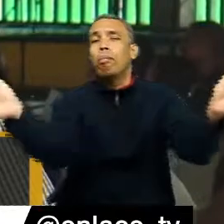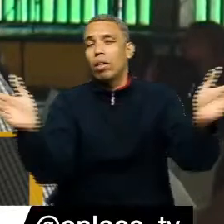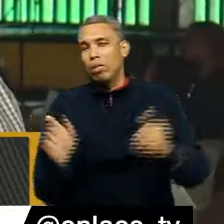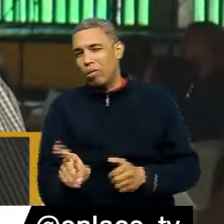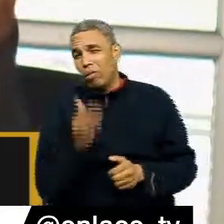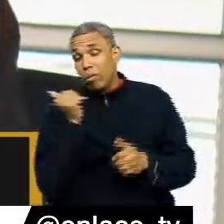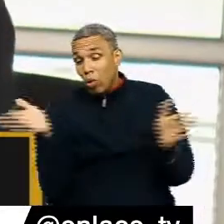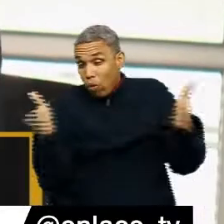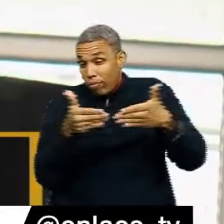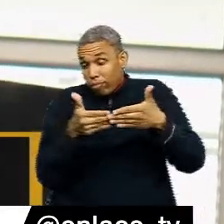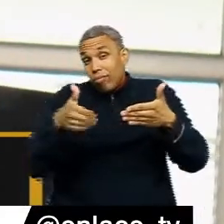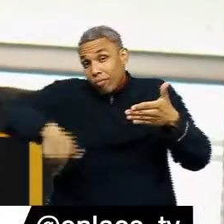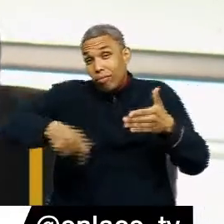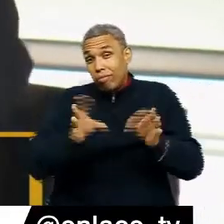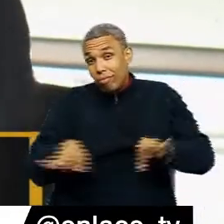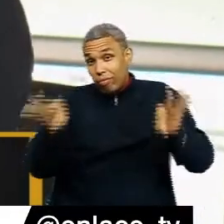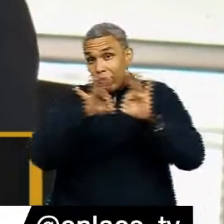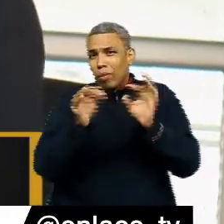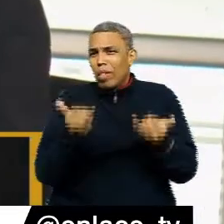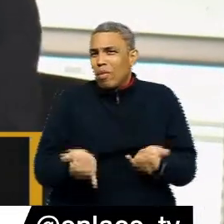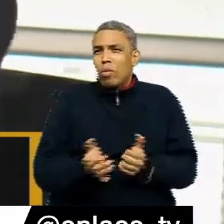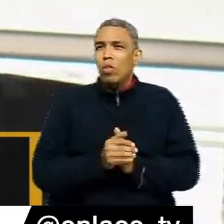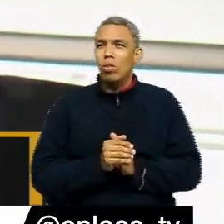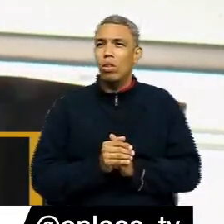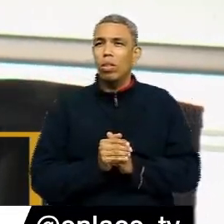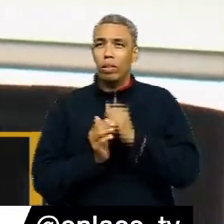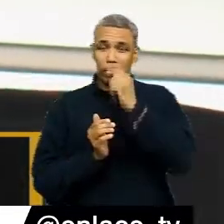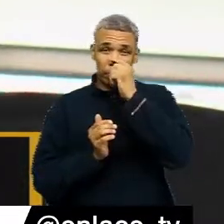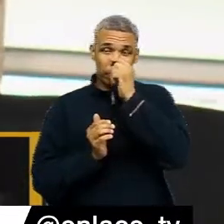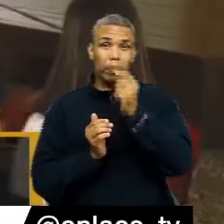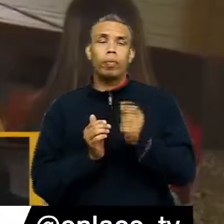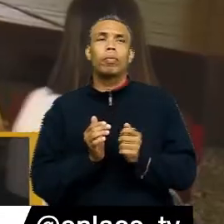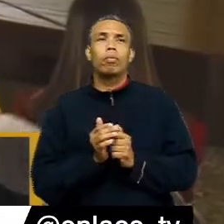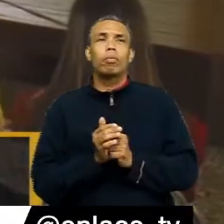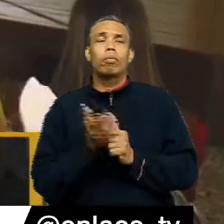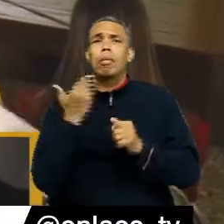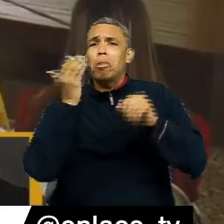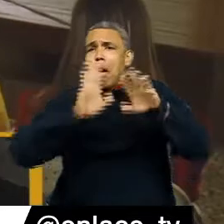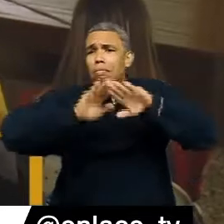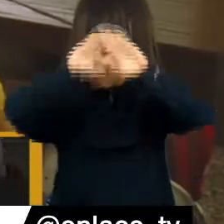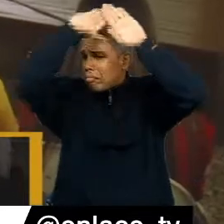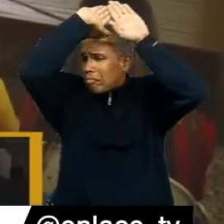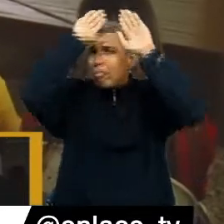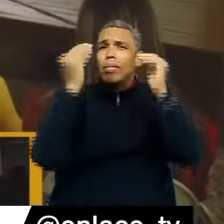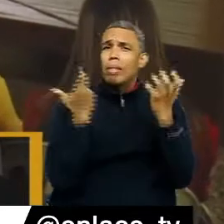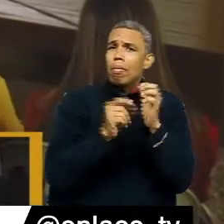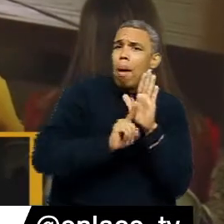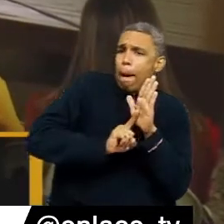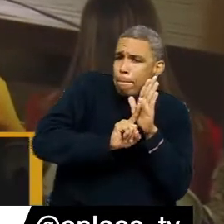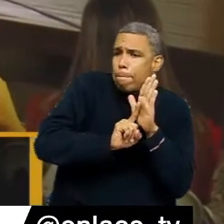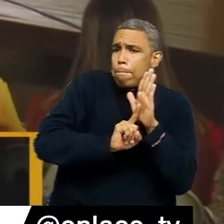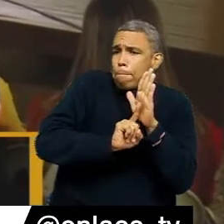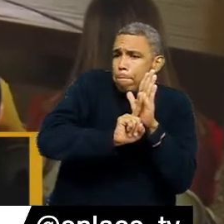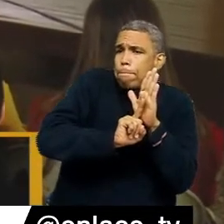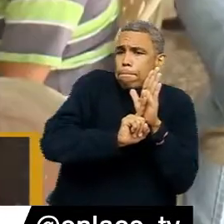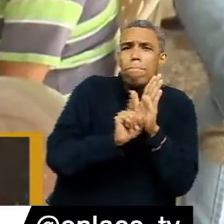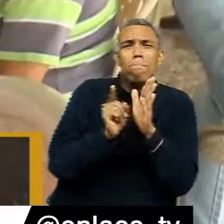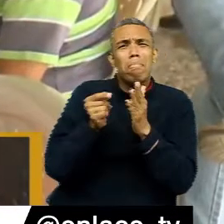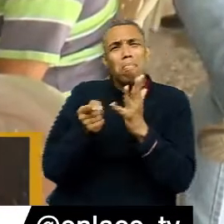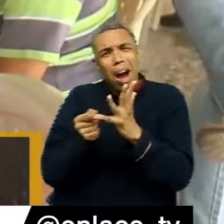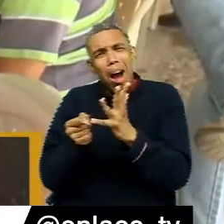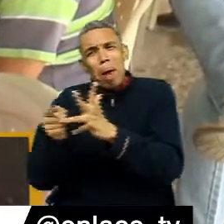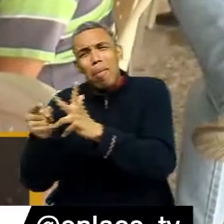generando muchas dificultades, muchas cosas que no permiten que el corregimiento del centro tenga su desarrollo como está hoy. Para nadie es un secreto, también estamos